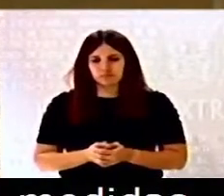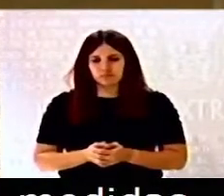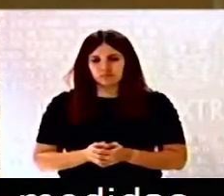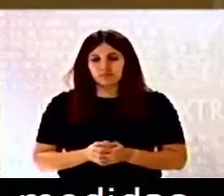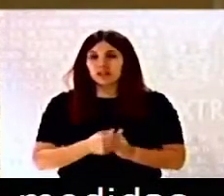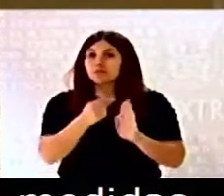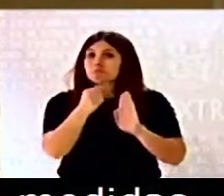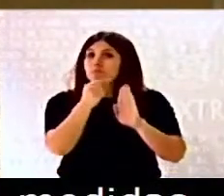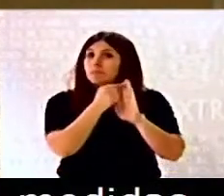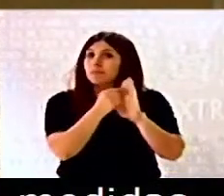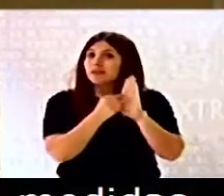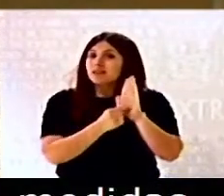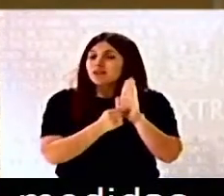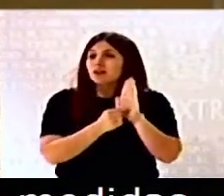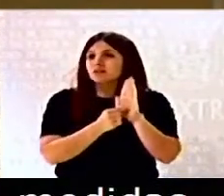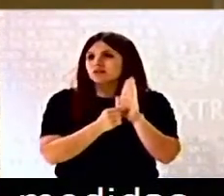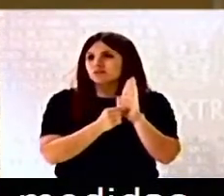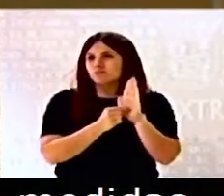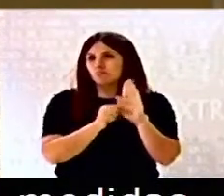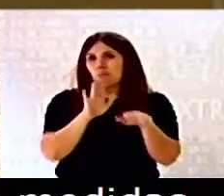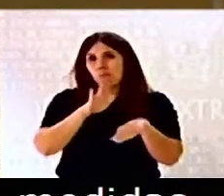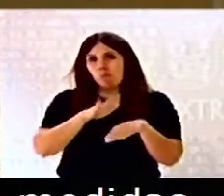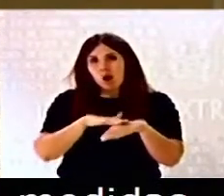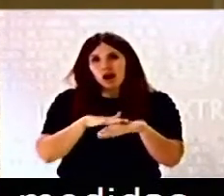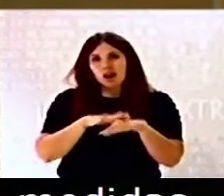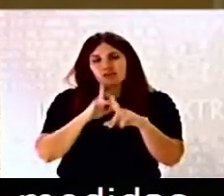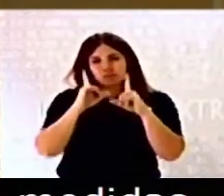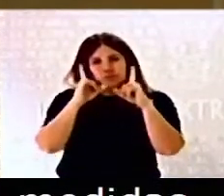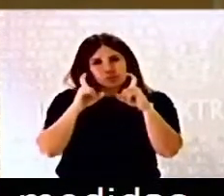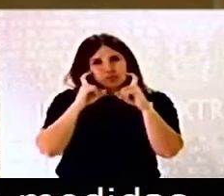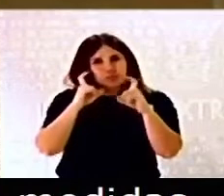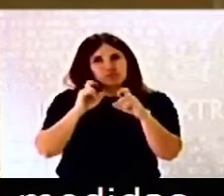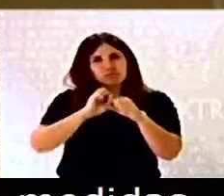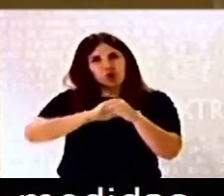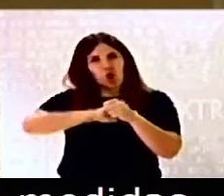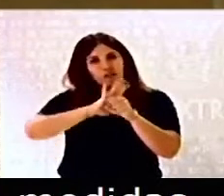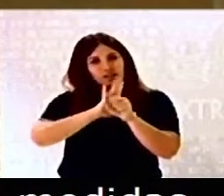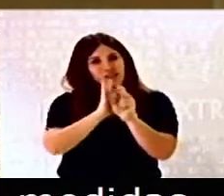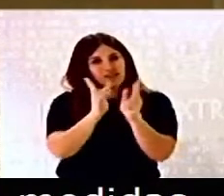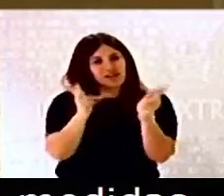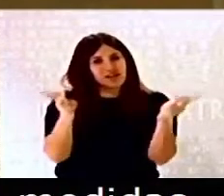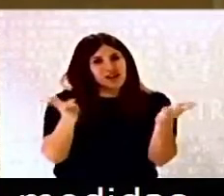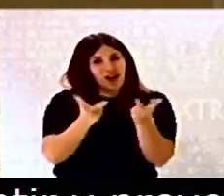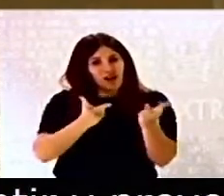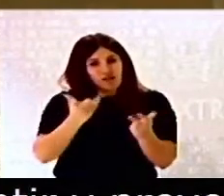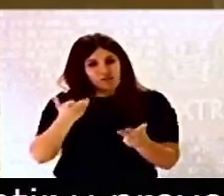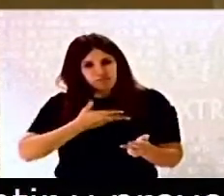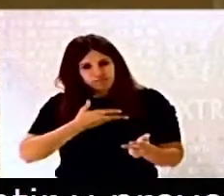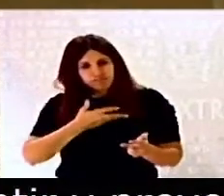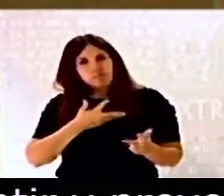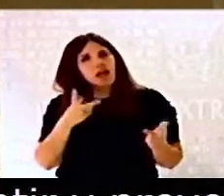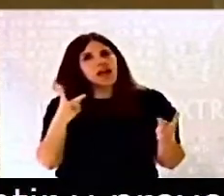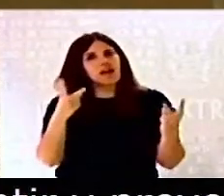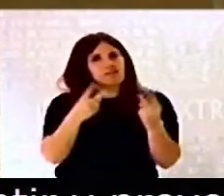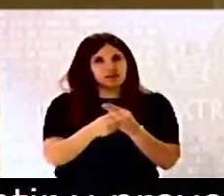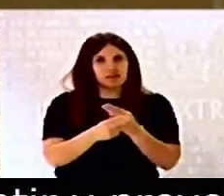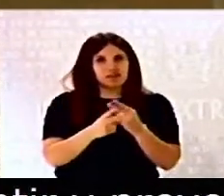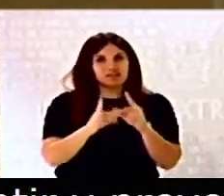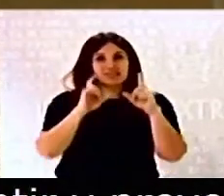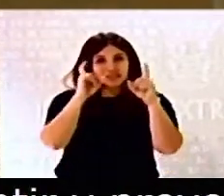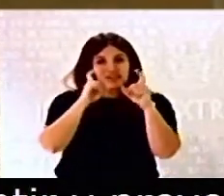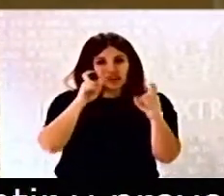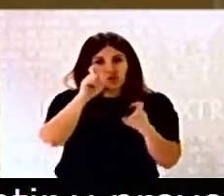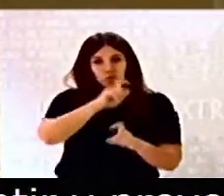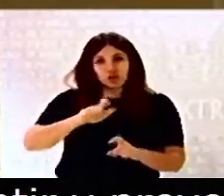aquellas que sirvan para combatir y prevenir la enfermedad grave y que no tengamos una tasa de ingresos